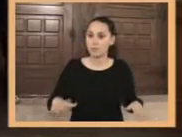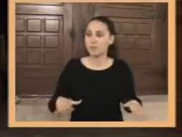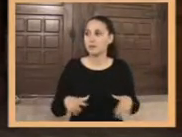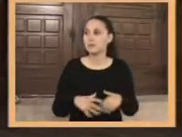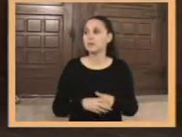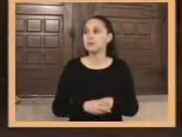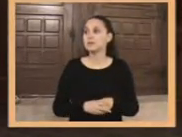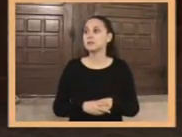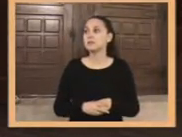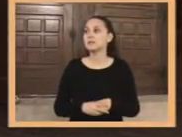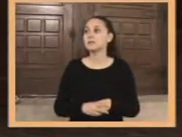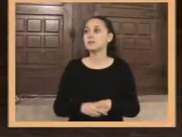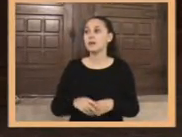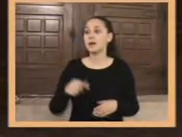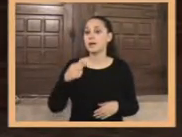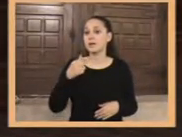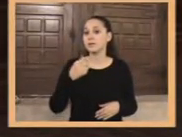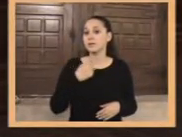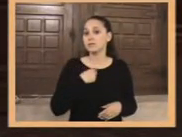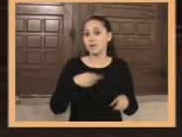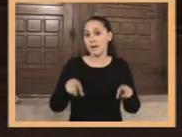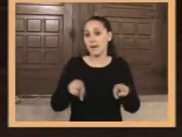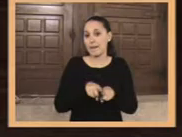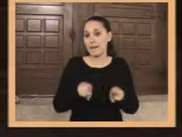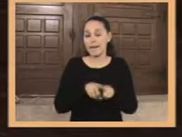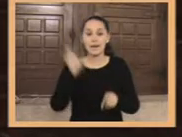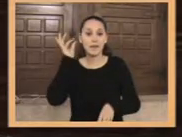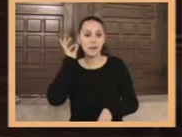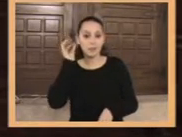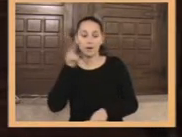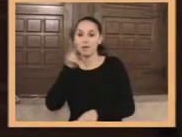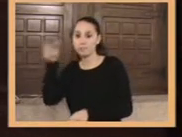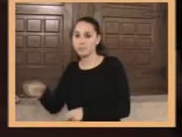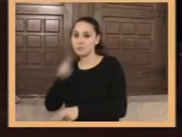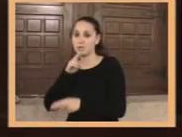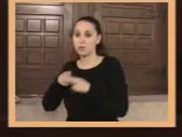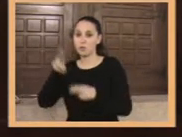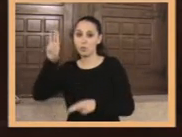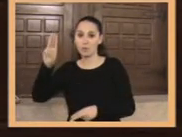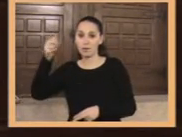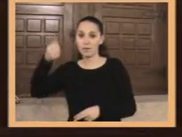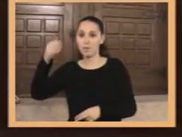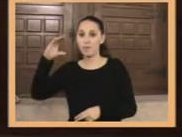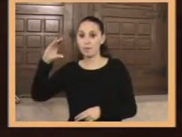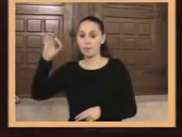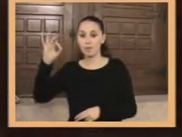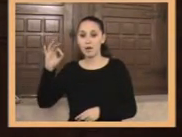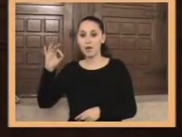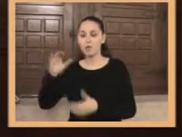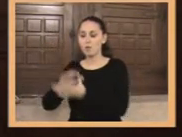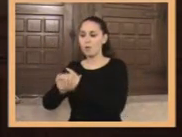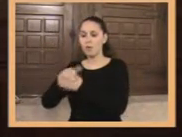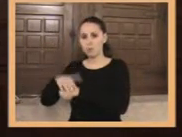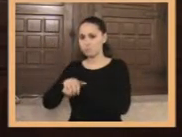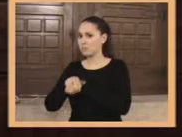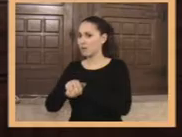que yo he recibido ha sido de la hermana de Paco, un buen amigo, un hombre que ha volcado sus esfuerzos en pro